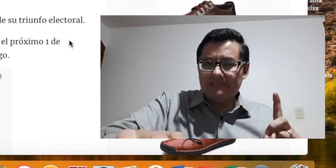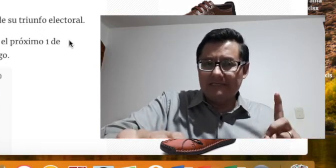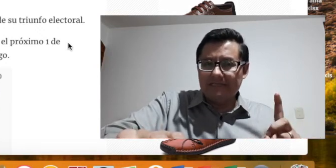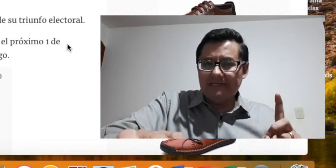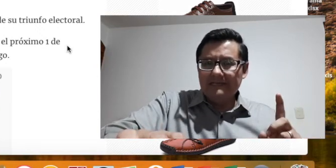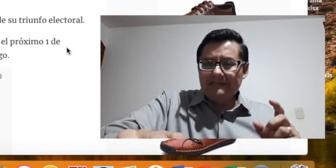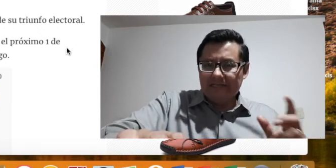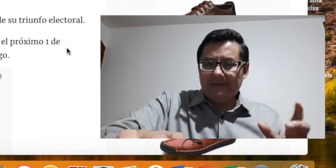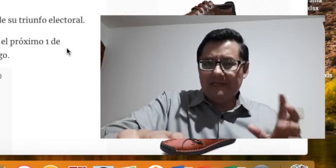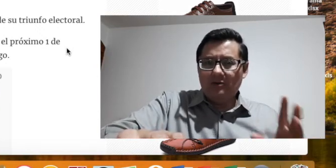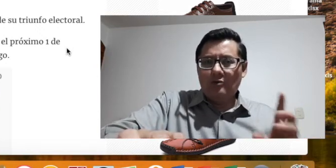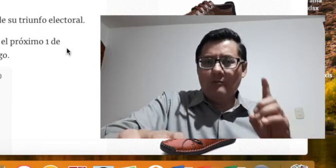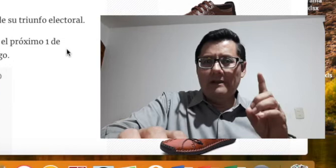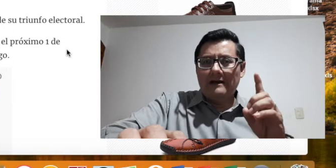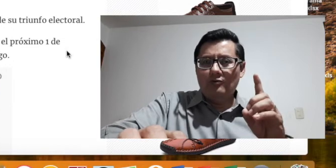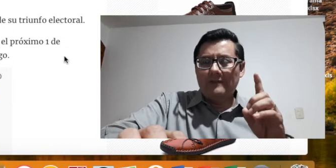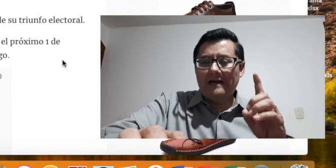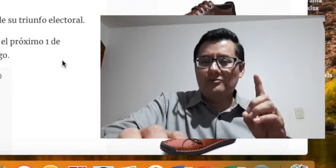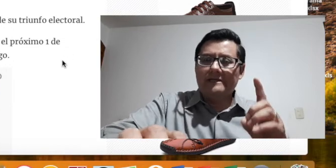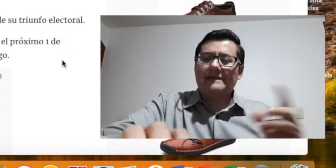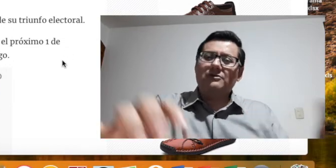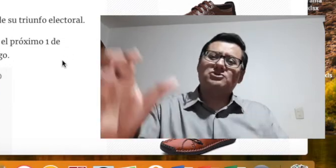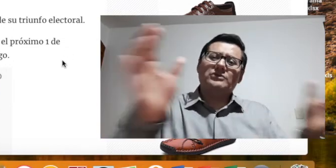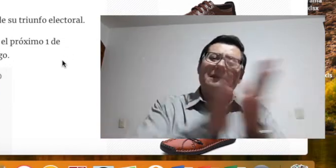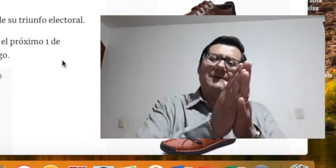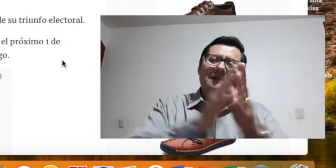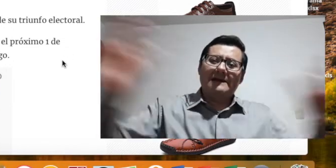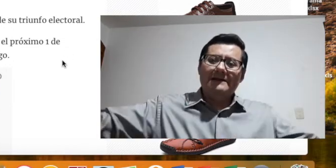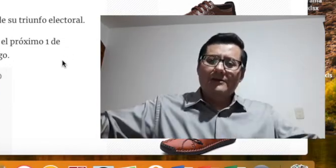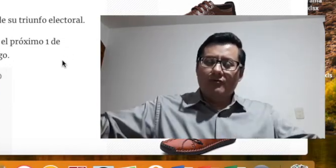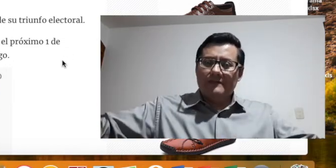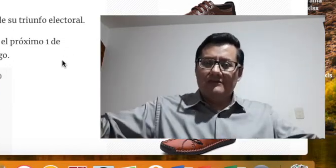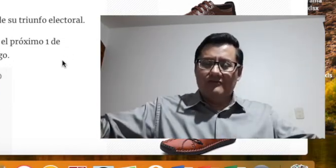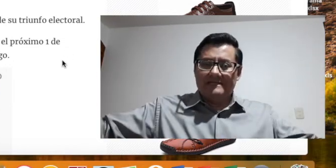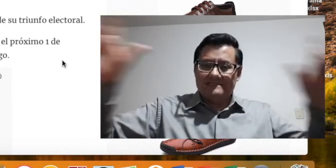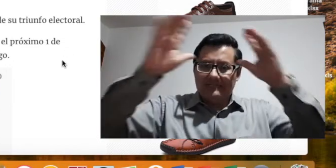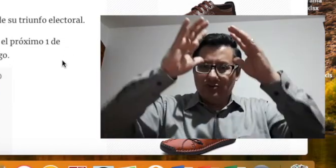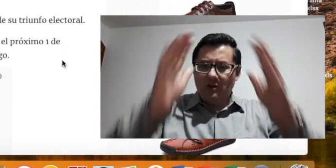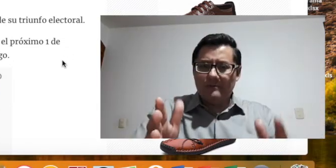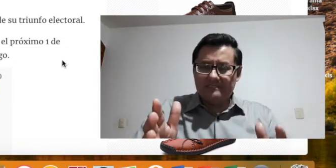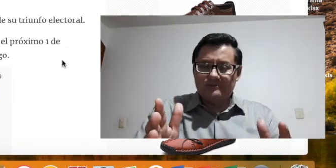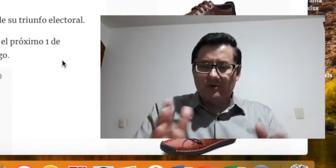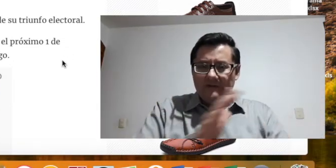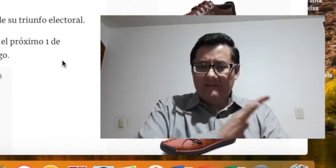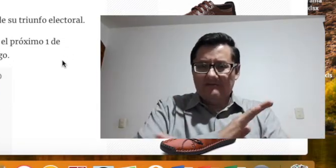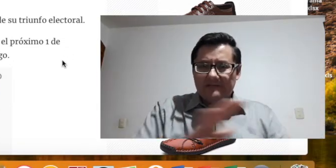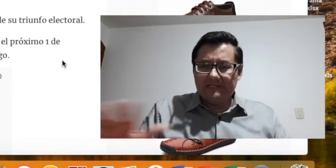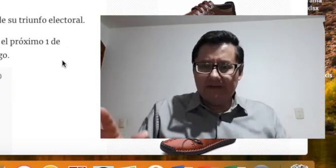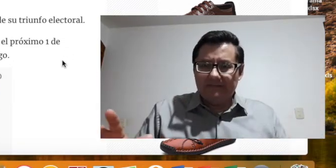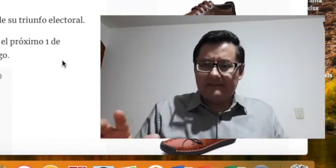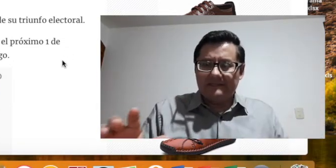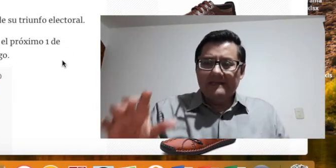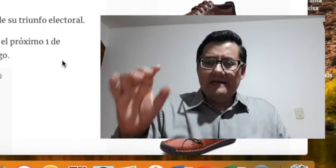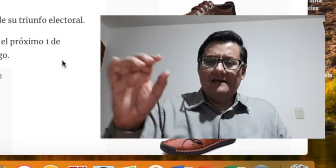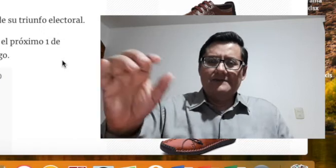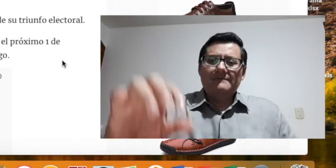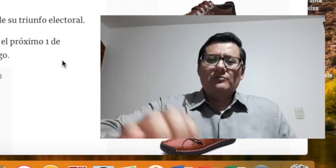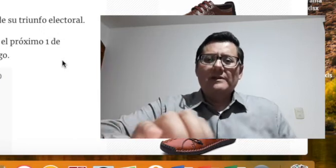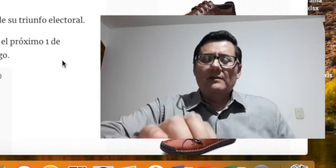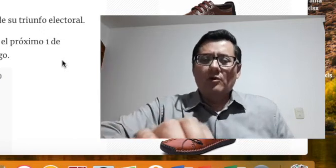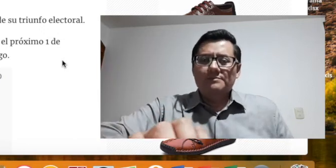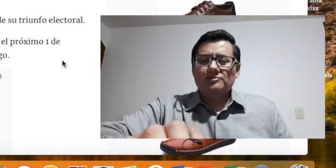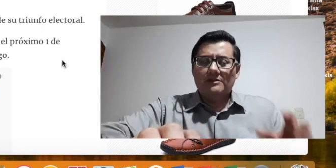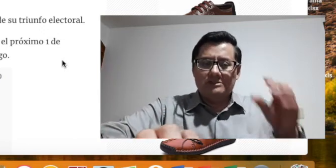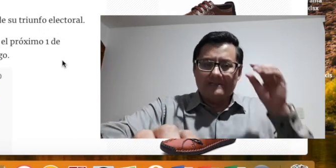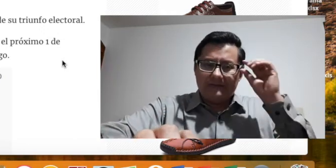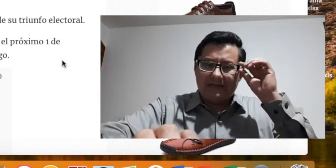el presidente de México cumpla un año en el cargo. Eso ya marca una diferencia, no es lo mismo. Definitivamente, Andrés